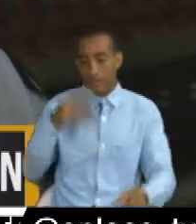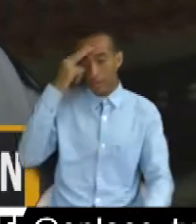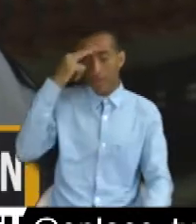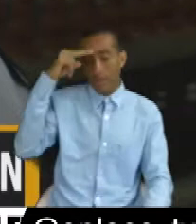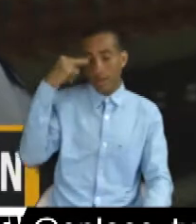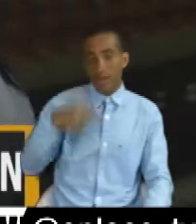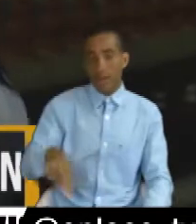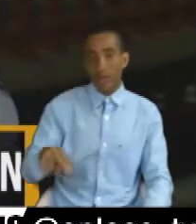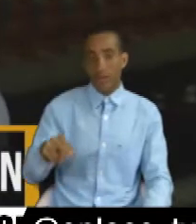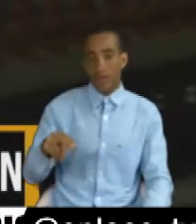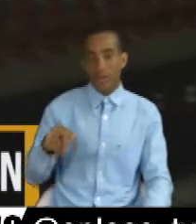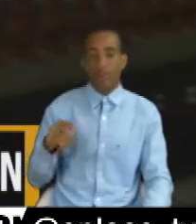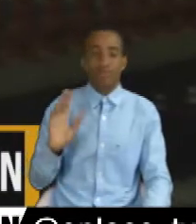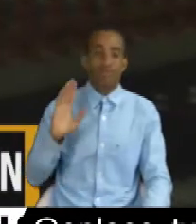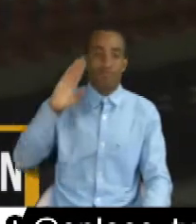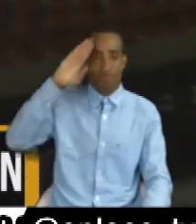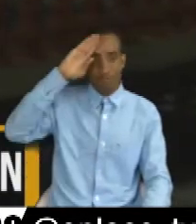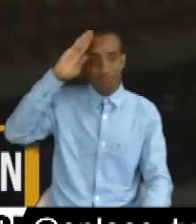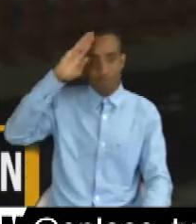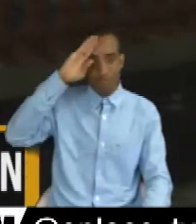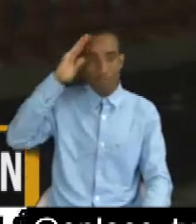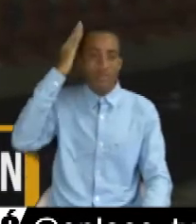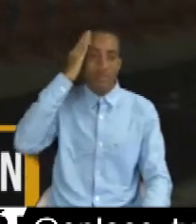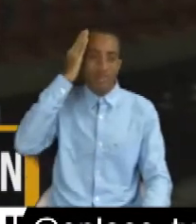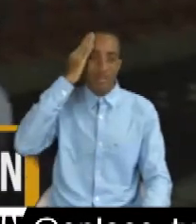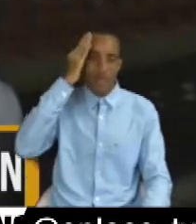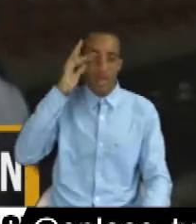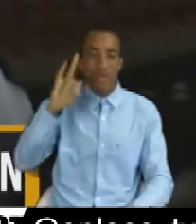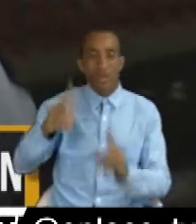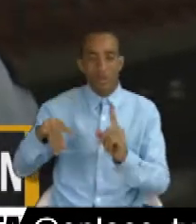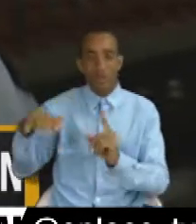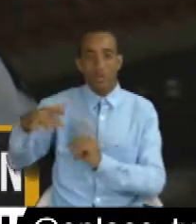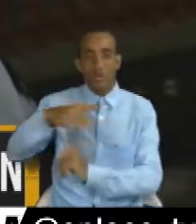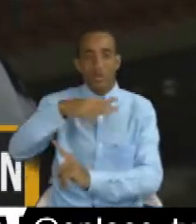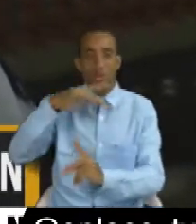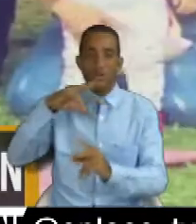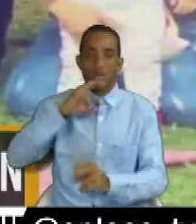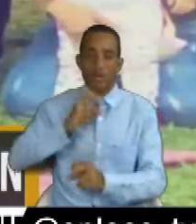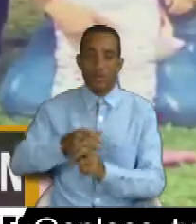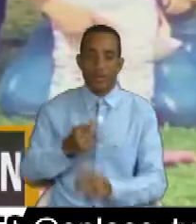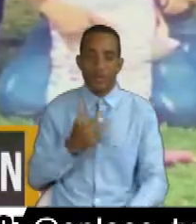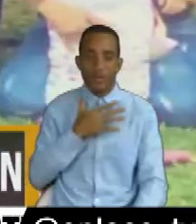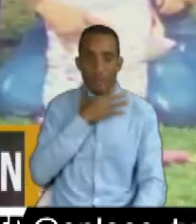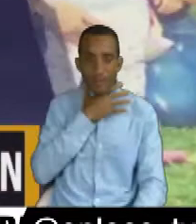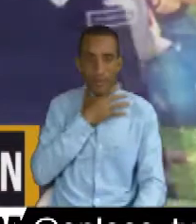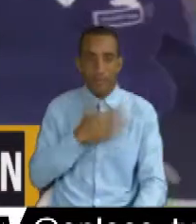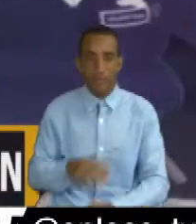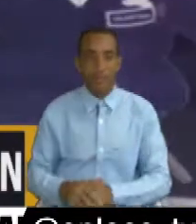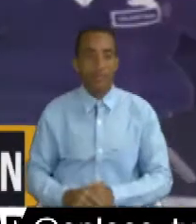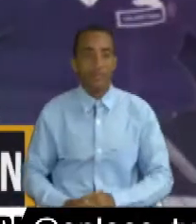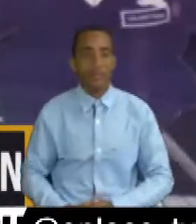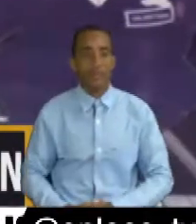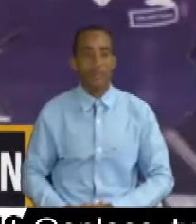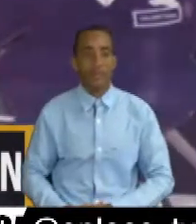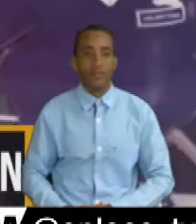porque algunos están pasando por difícil situación económica.